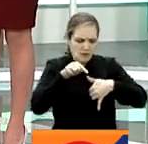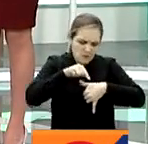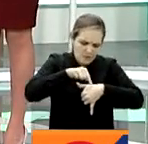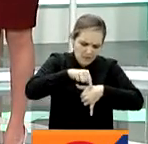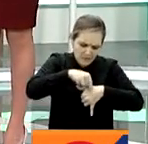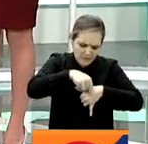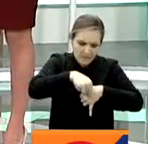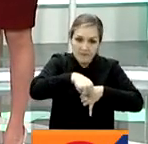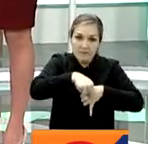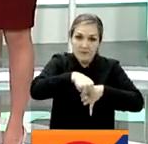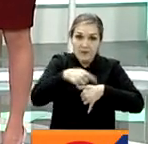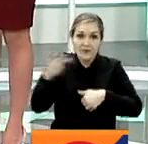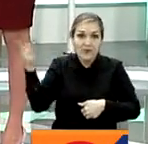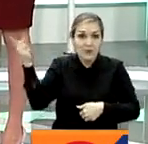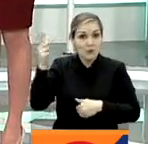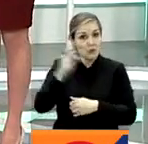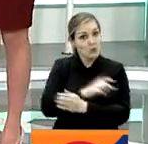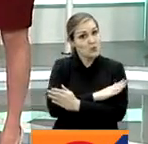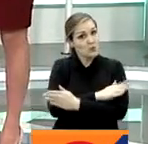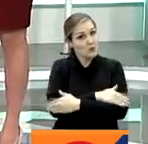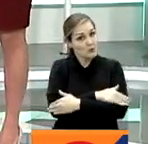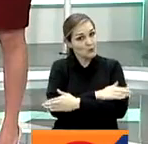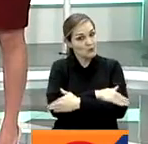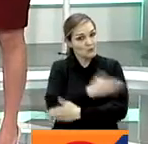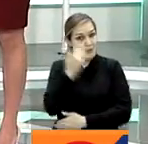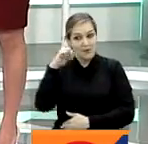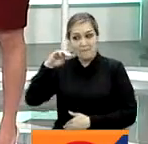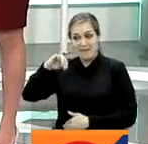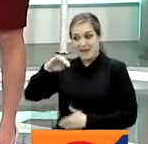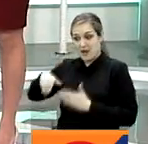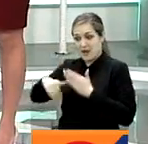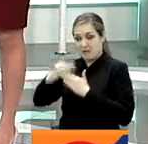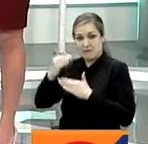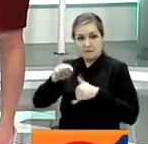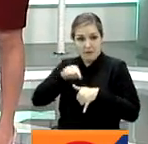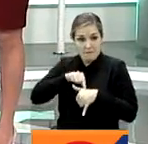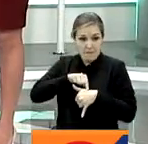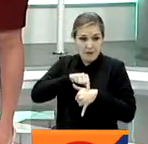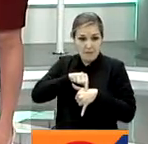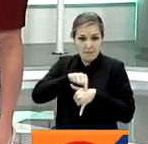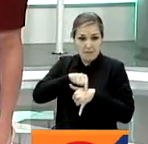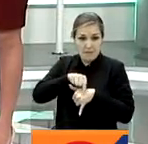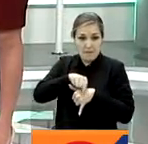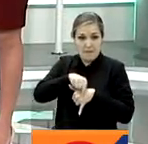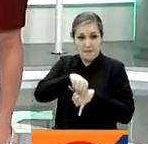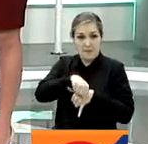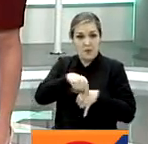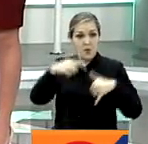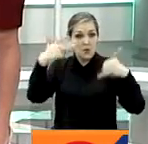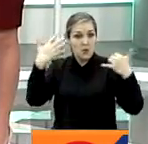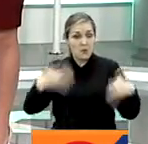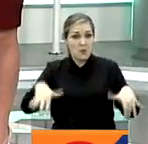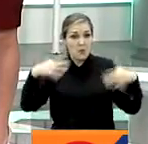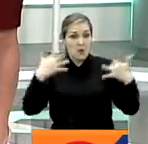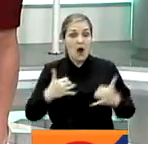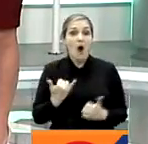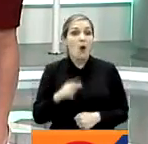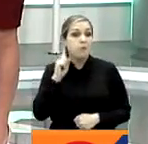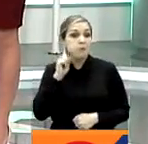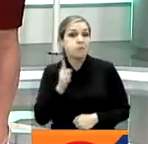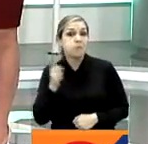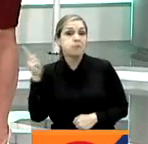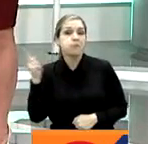John López. Muy juiciosos, desde el martes iniciaron más de 1000 kilómetros de recorridos por esta zona y hoy se encuentran en Puerto Boyacá.